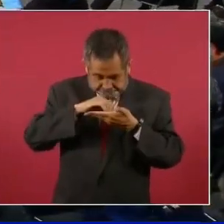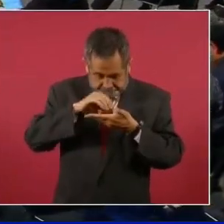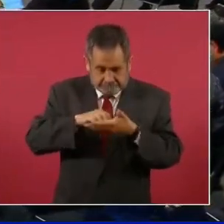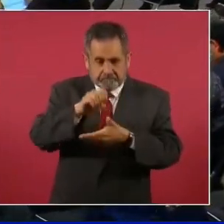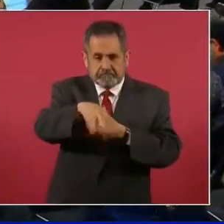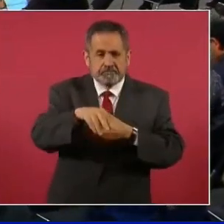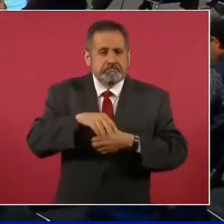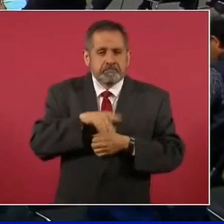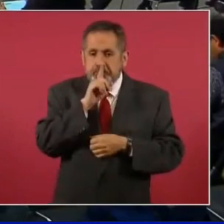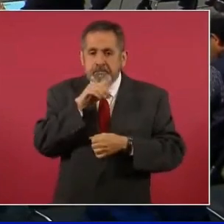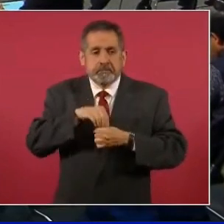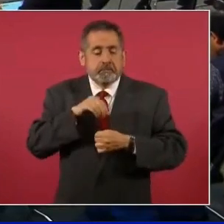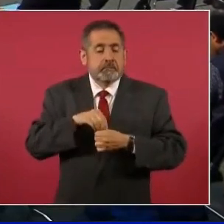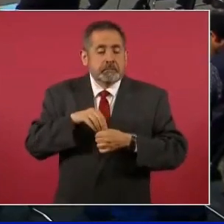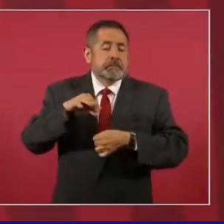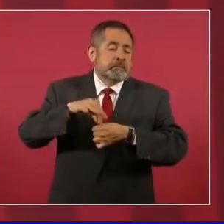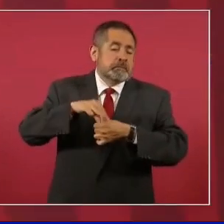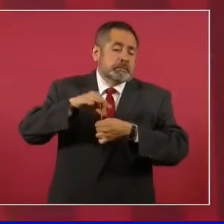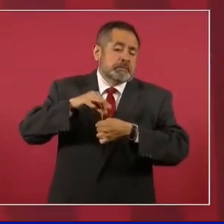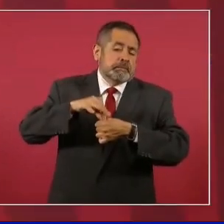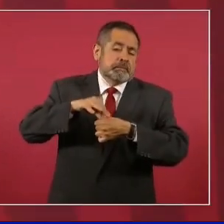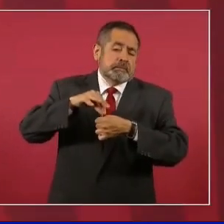y ganó